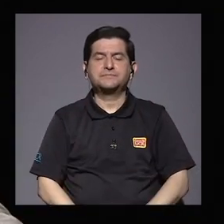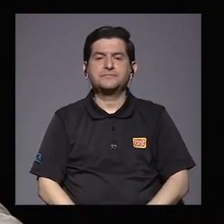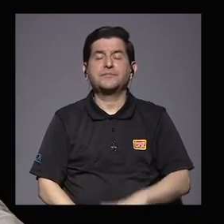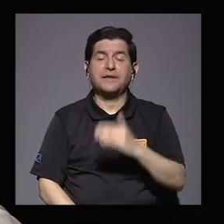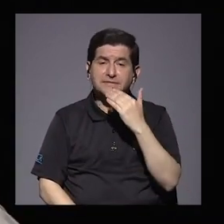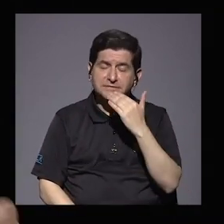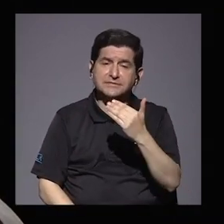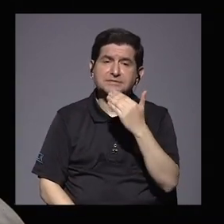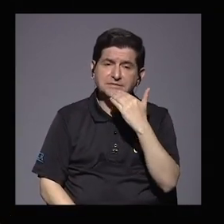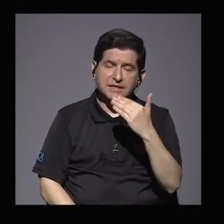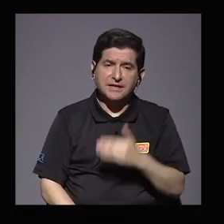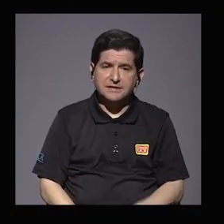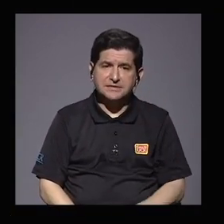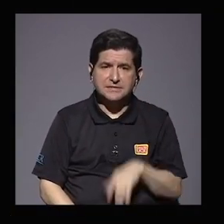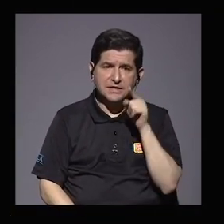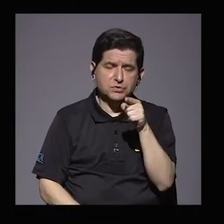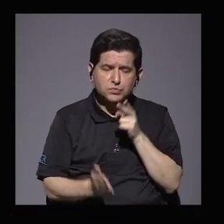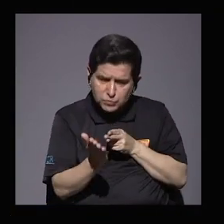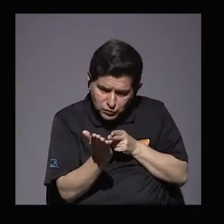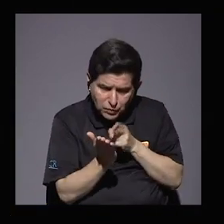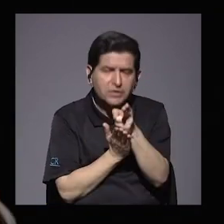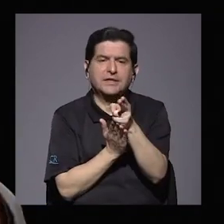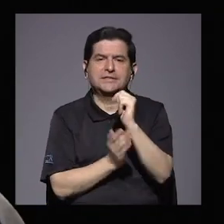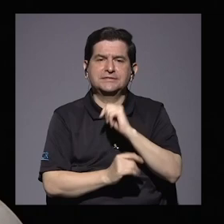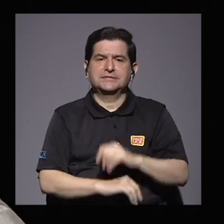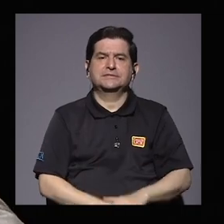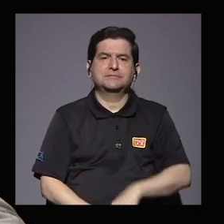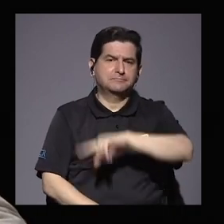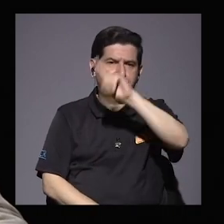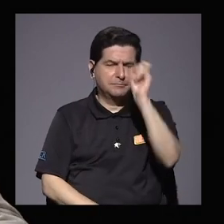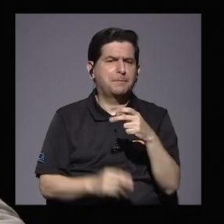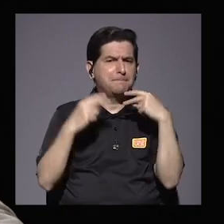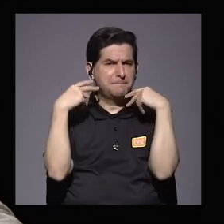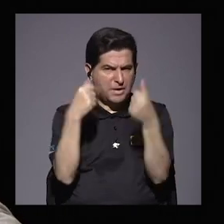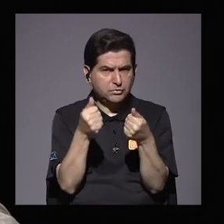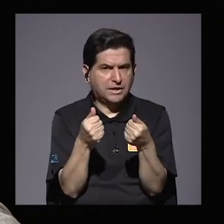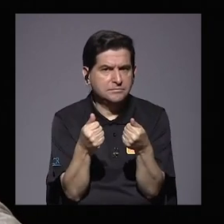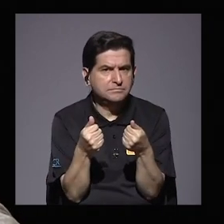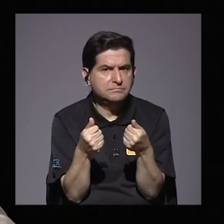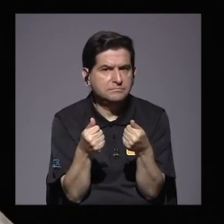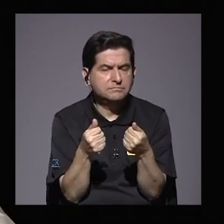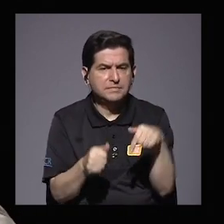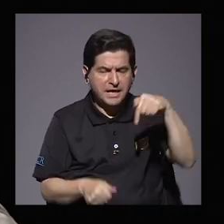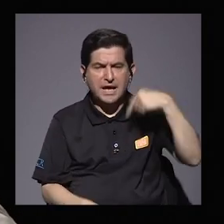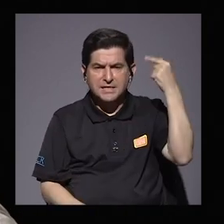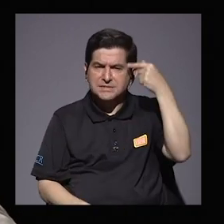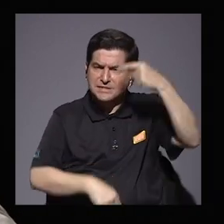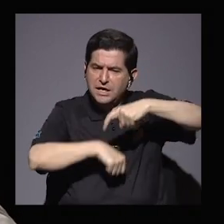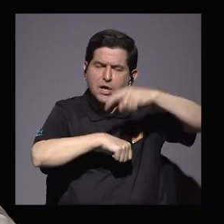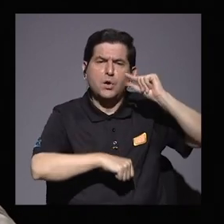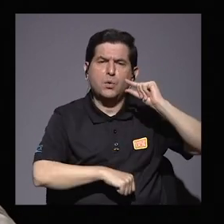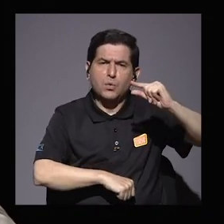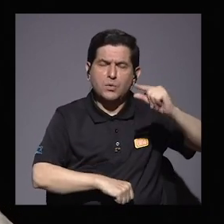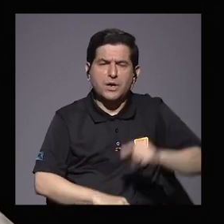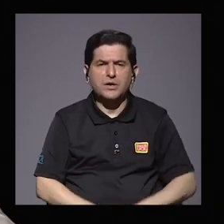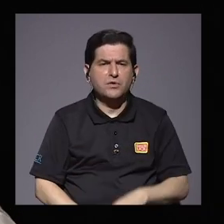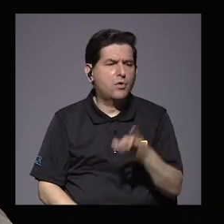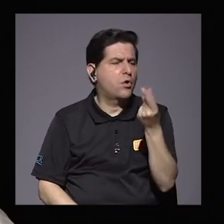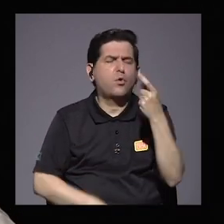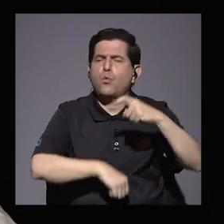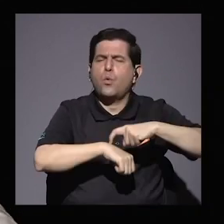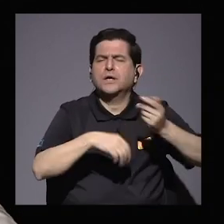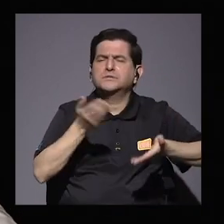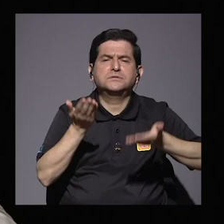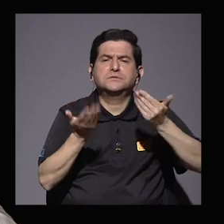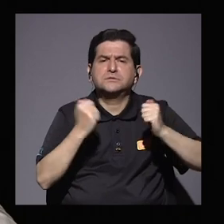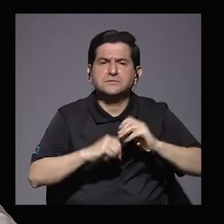agradece esa sinceridad. Una pregunta muy rápida. ¿Este gobierno de transición, para cuánto tiempo podría